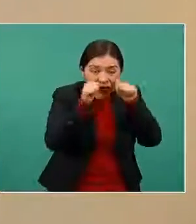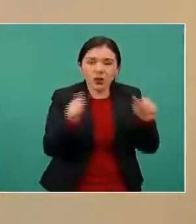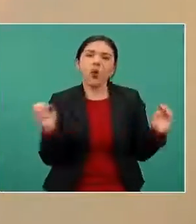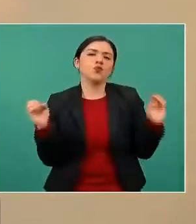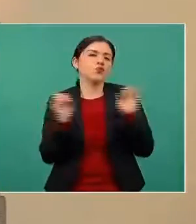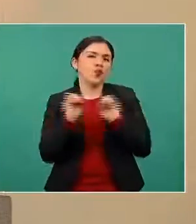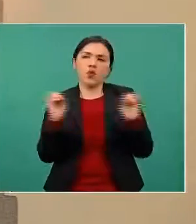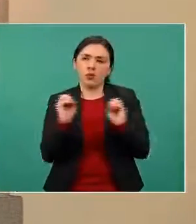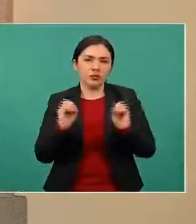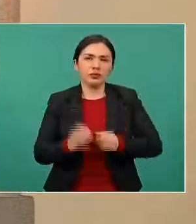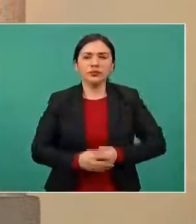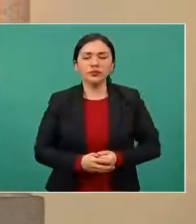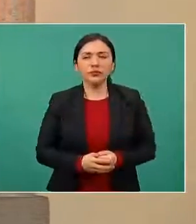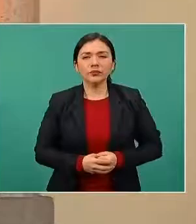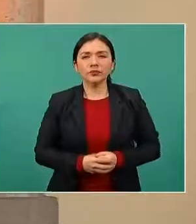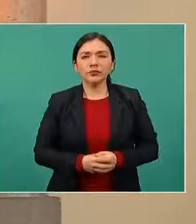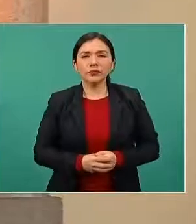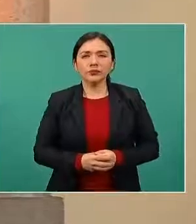sigue, por favor.